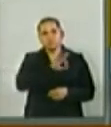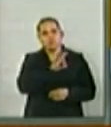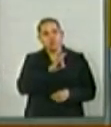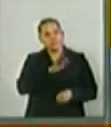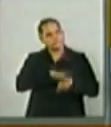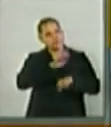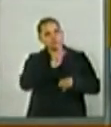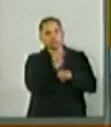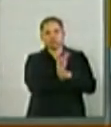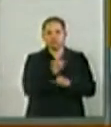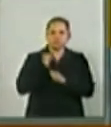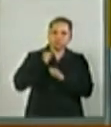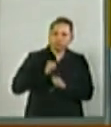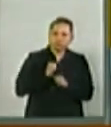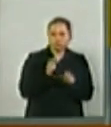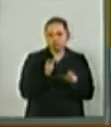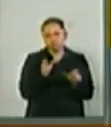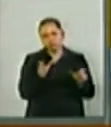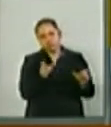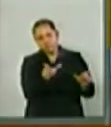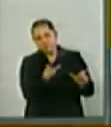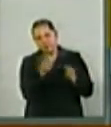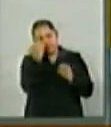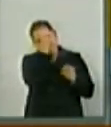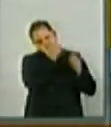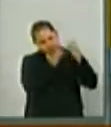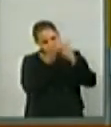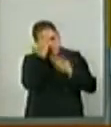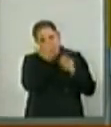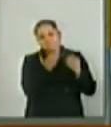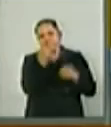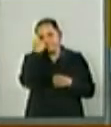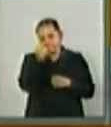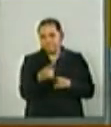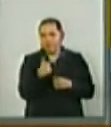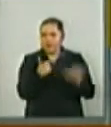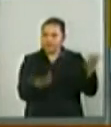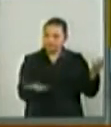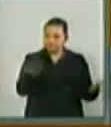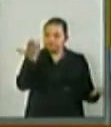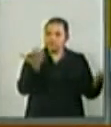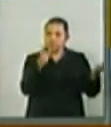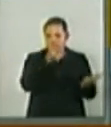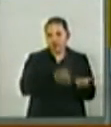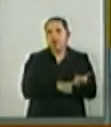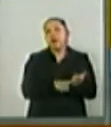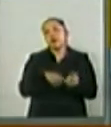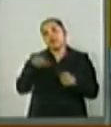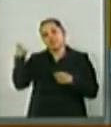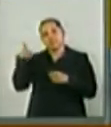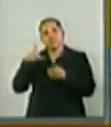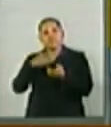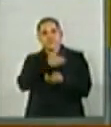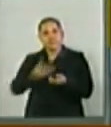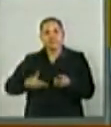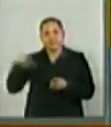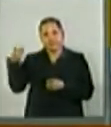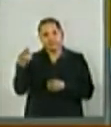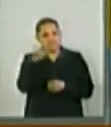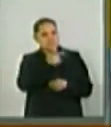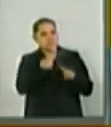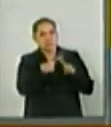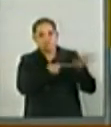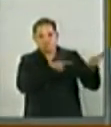del Congreso como un adecuado contrapeso entre el Ejecutivo y el Legislativo en las empresas